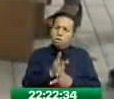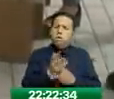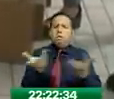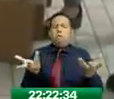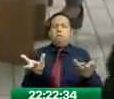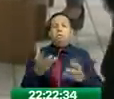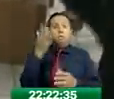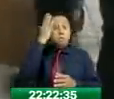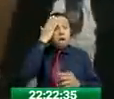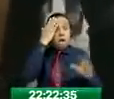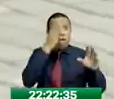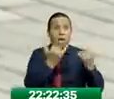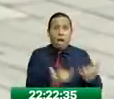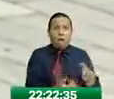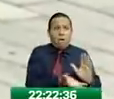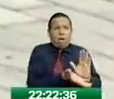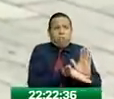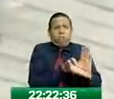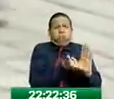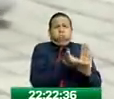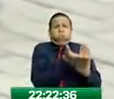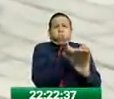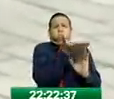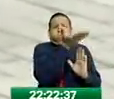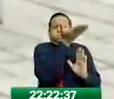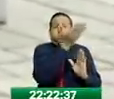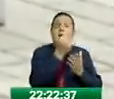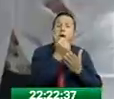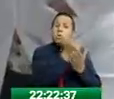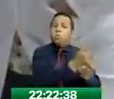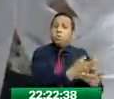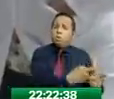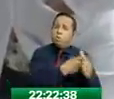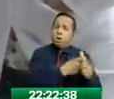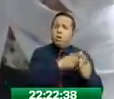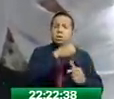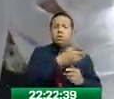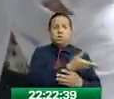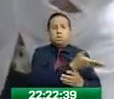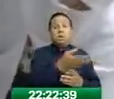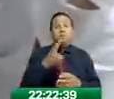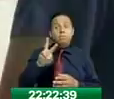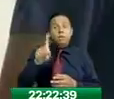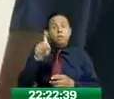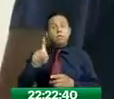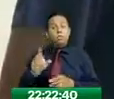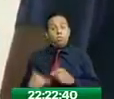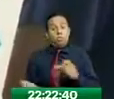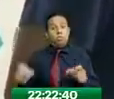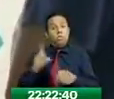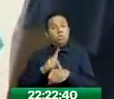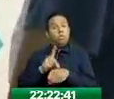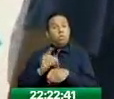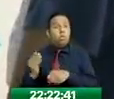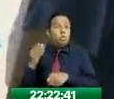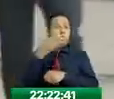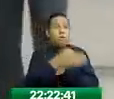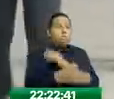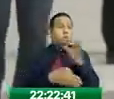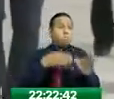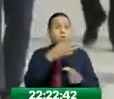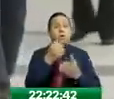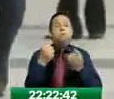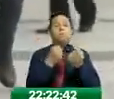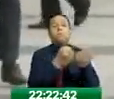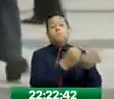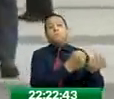pico más alto de la pandemia. La ayuda es necesaria y urgente. 21 profesionales de la salud asistirán a los enfermos de coronavirus en el Centro